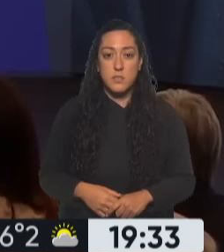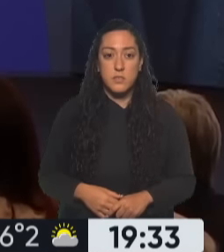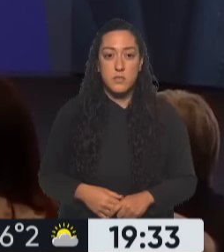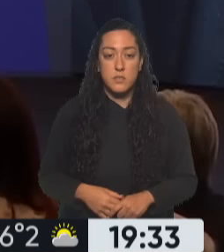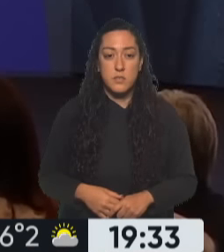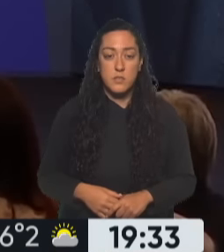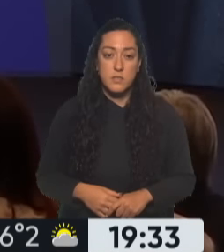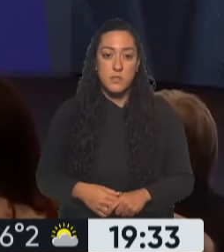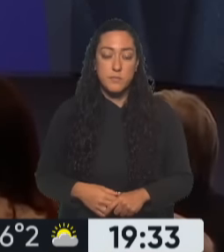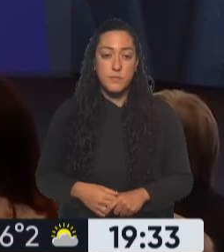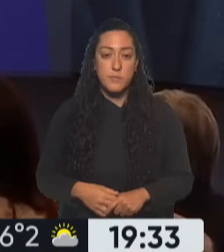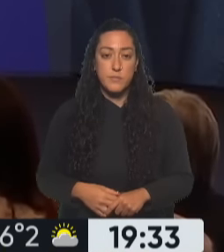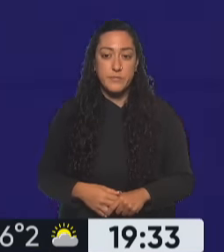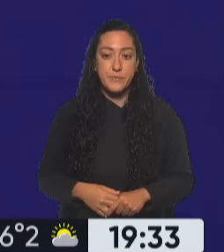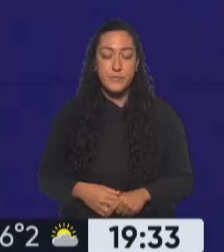Bueno,